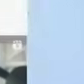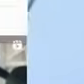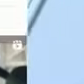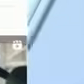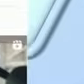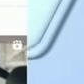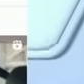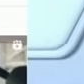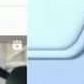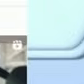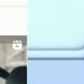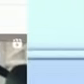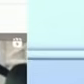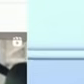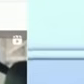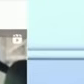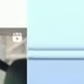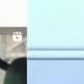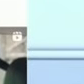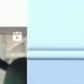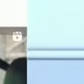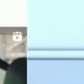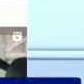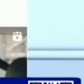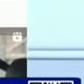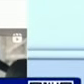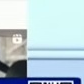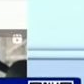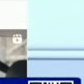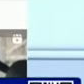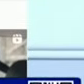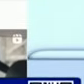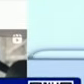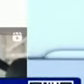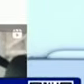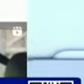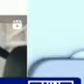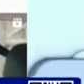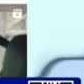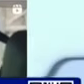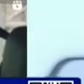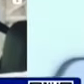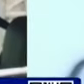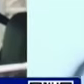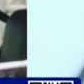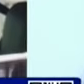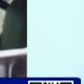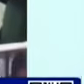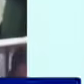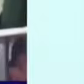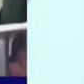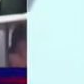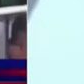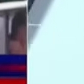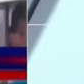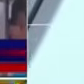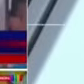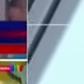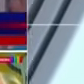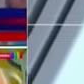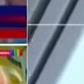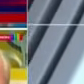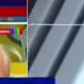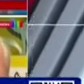revolvision.tp.bo para que usted pueda estar al día con toda la información. Y también en las redes sociales, Instagram y Facebook, Noticias Bolivisión, con